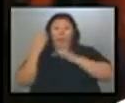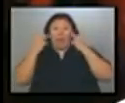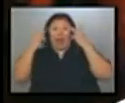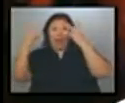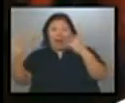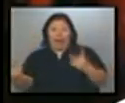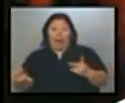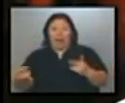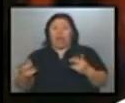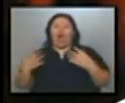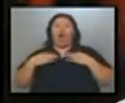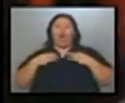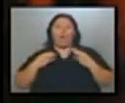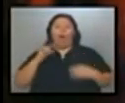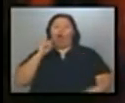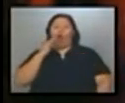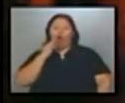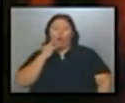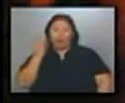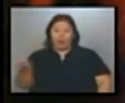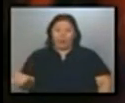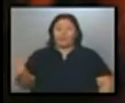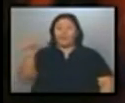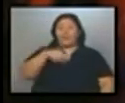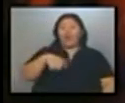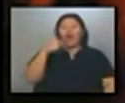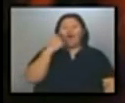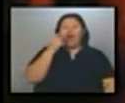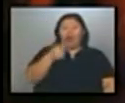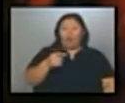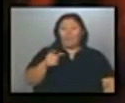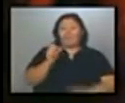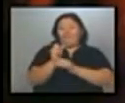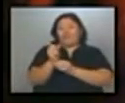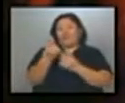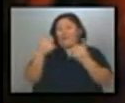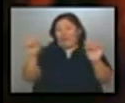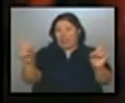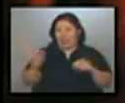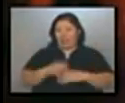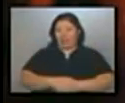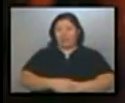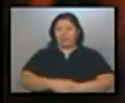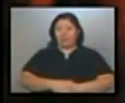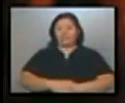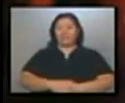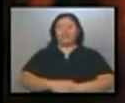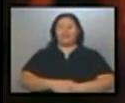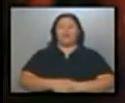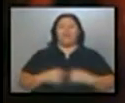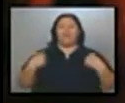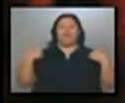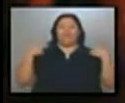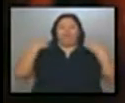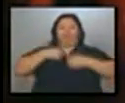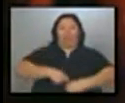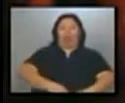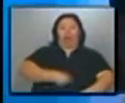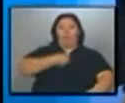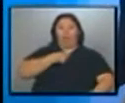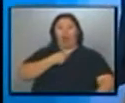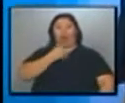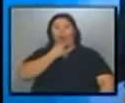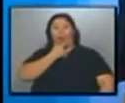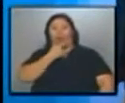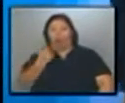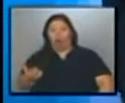bien achupinado, camperita de cuero y un skate en la mano. ¿No lo despachó? Eso le da... No, el skate va porque demuestra la calidad de deportista que es